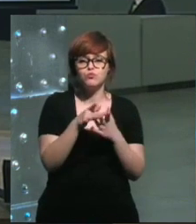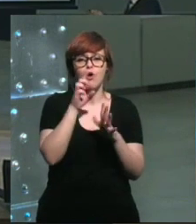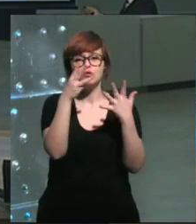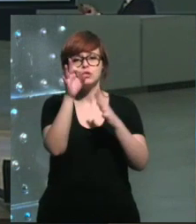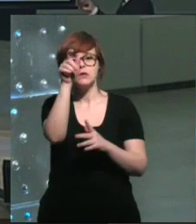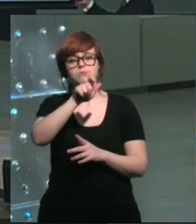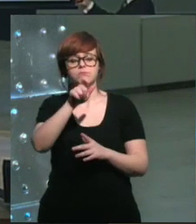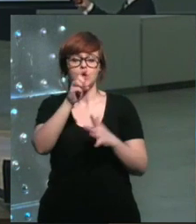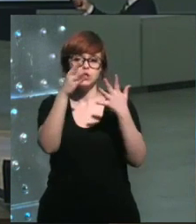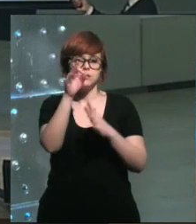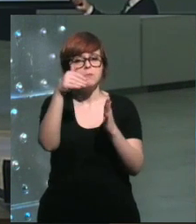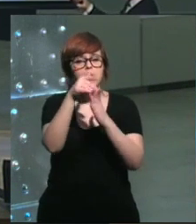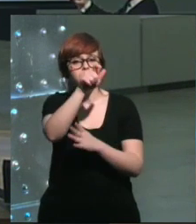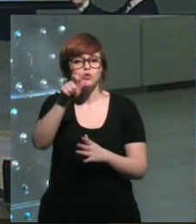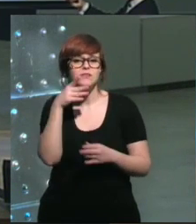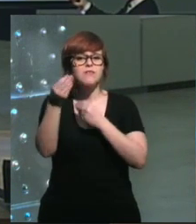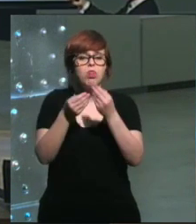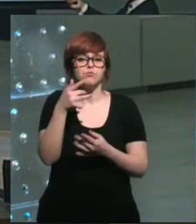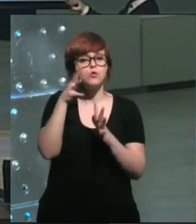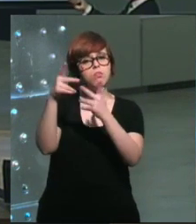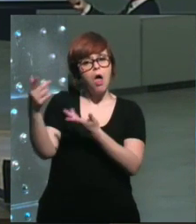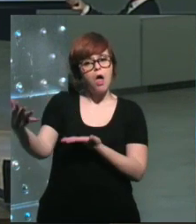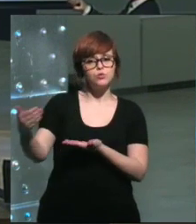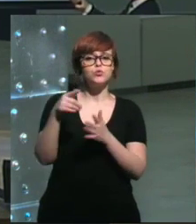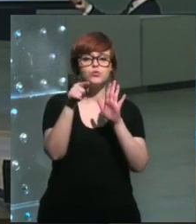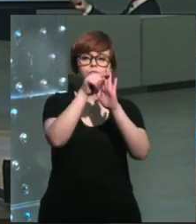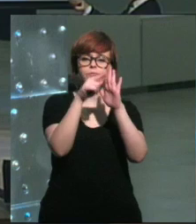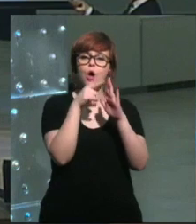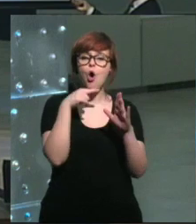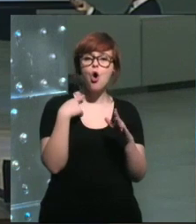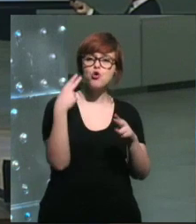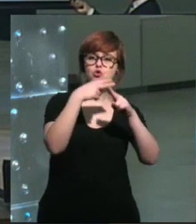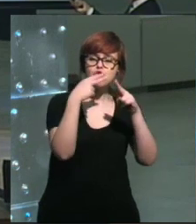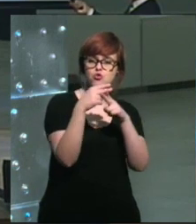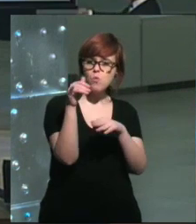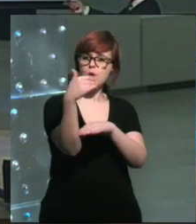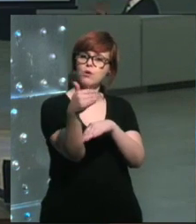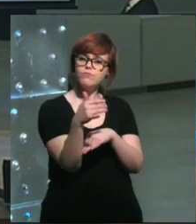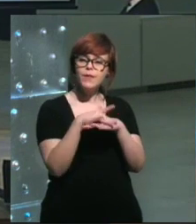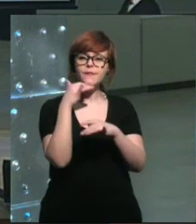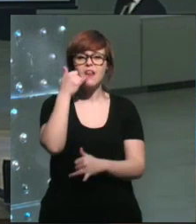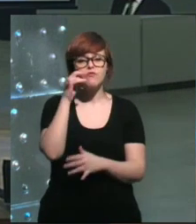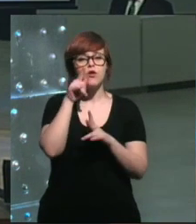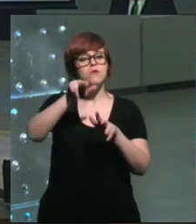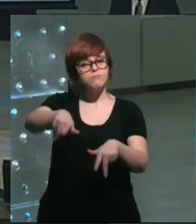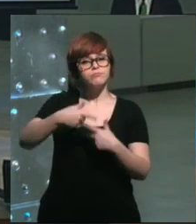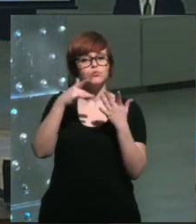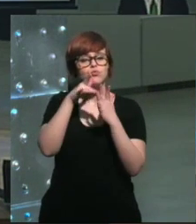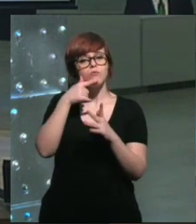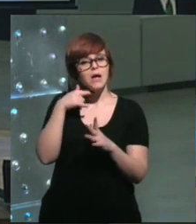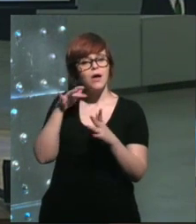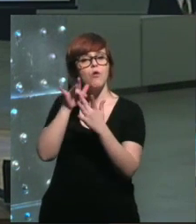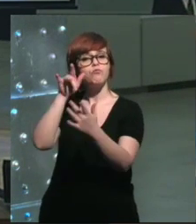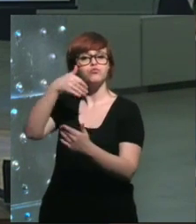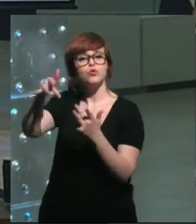personas. Primero, con los datos que nos das, se registra el nombre, correo, teléfono al comprar la entrada y nos das autorización para contactar contigo, nos